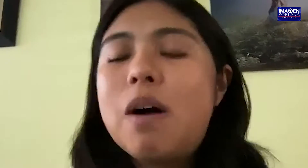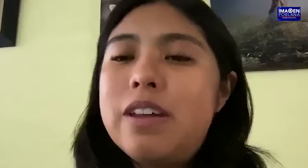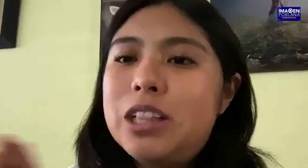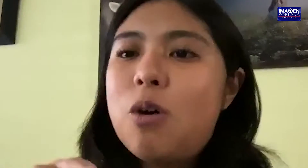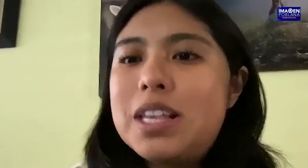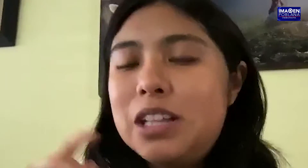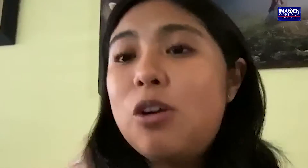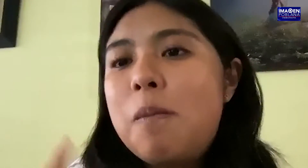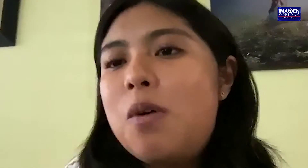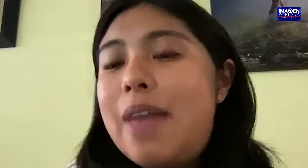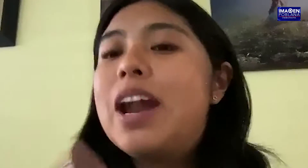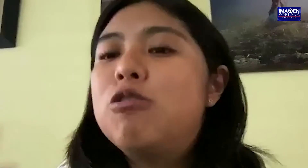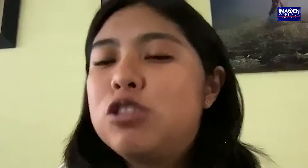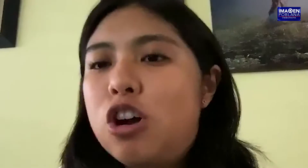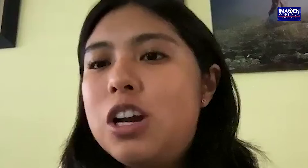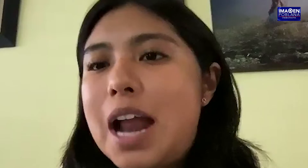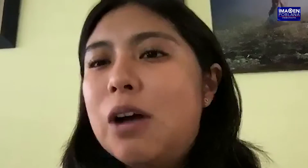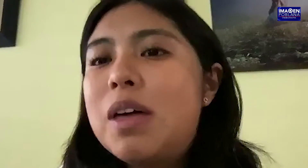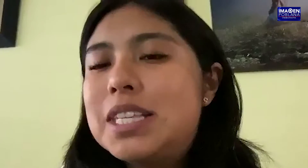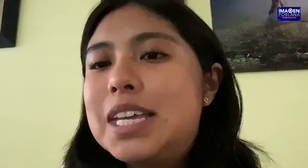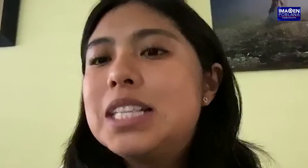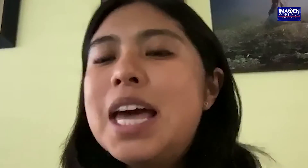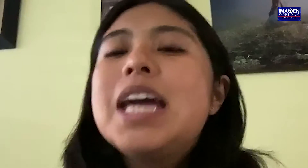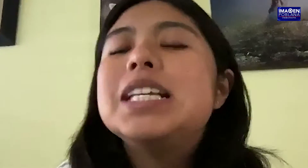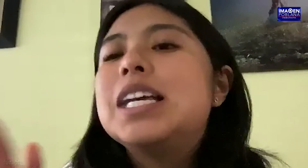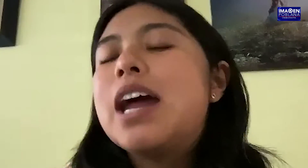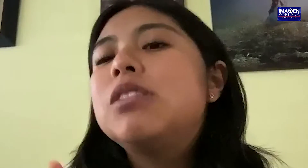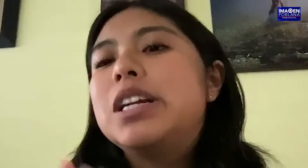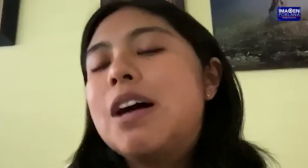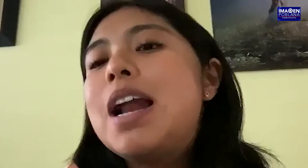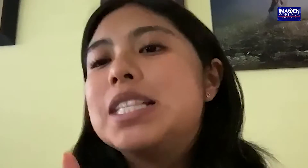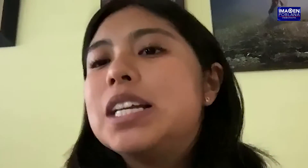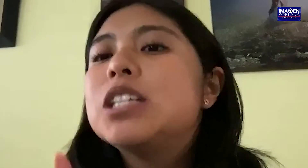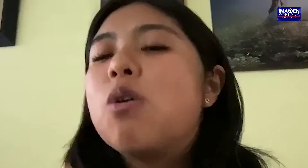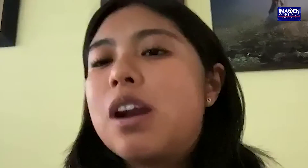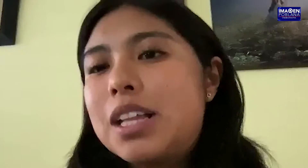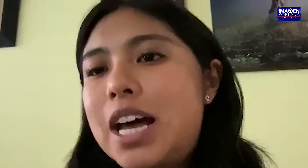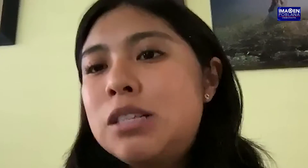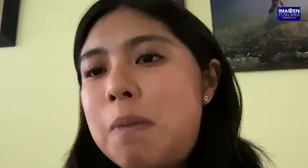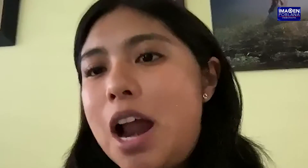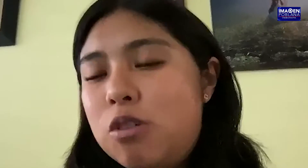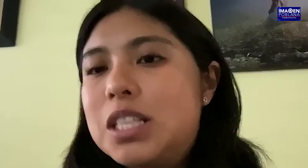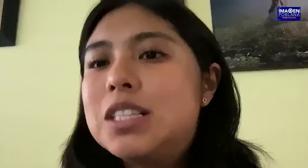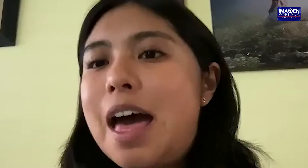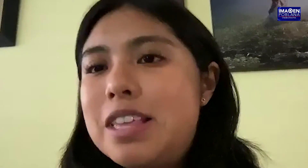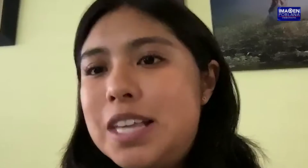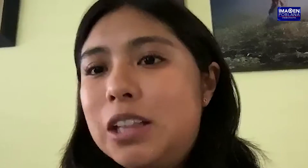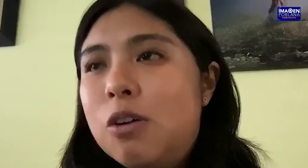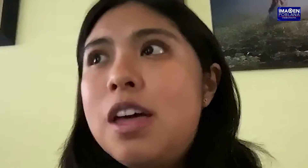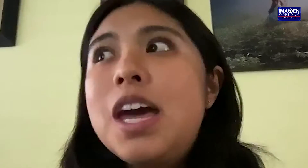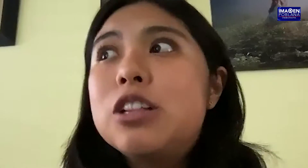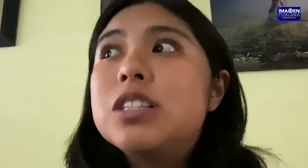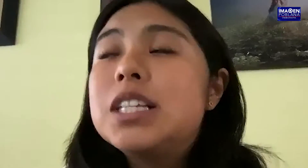en el recuadrito haciendo como la traducción a lengua de señas, ni siquiera utilizaba las señas correctas para lo que se estaba